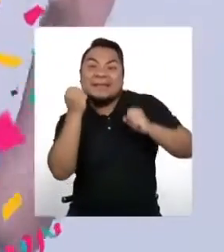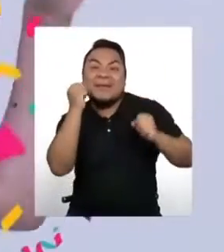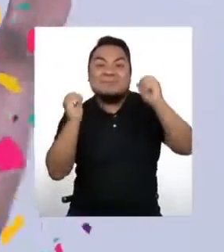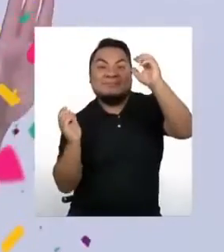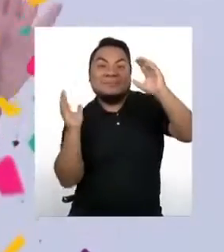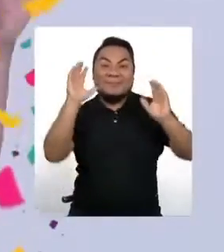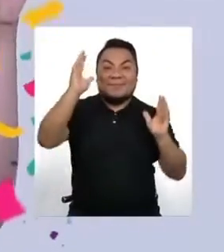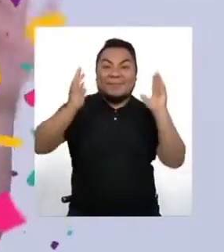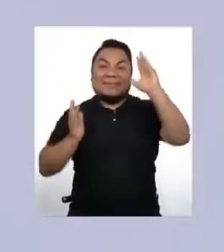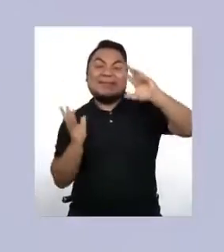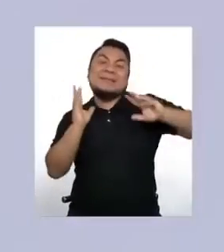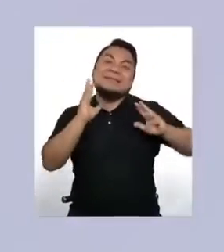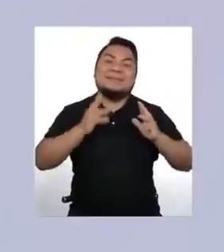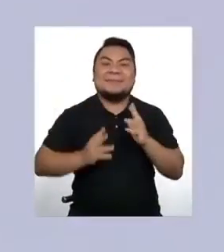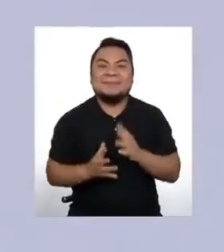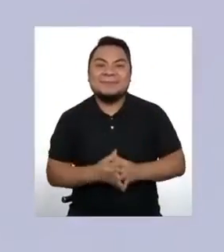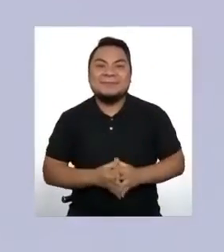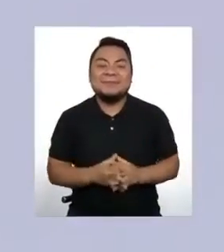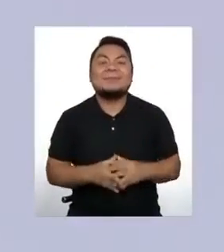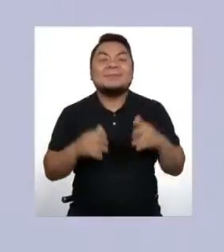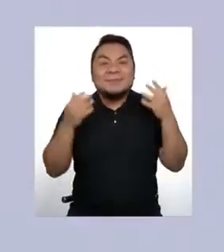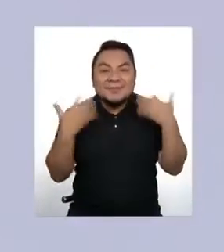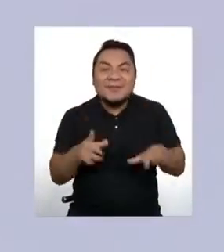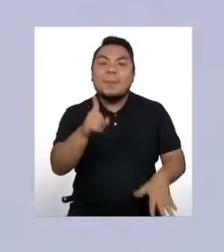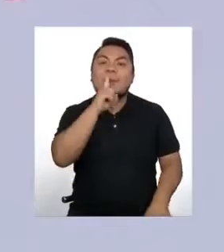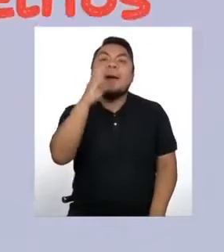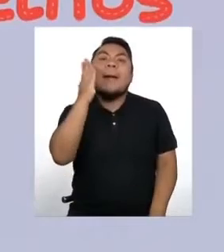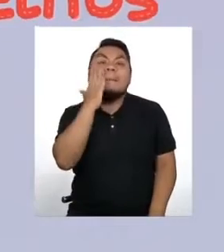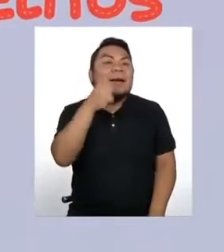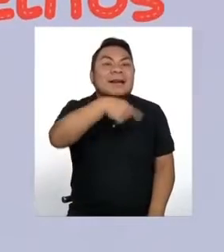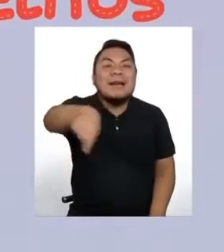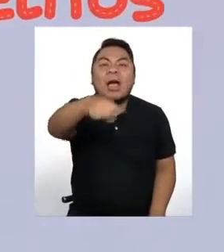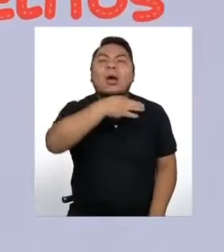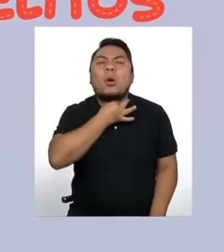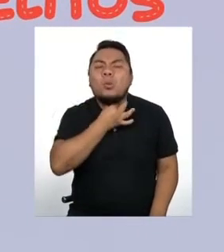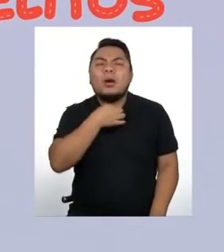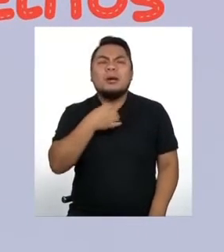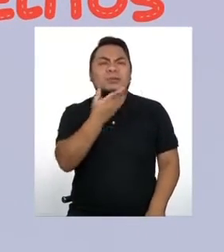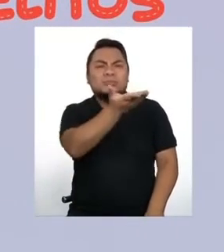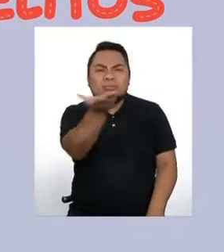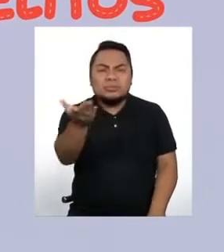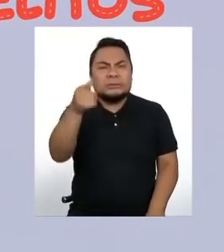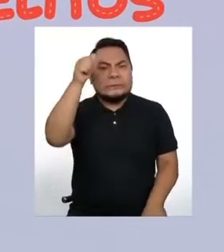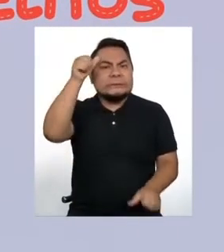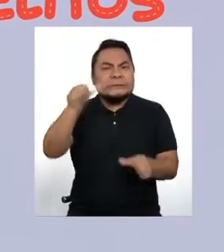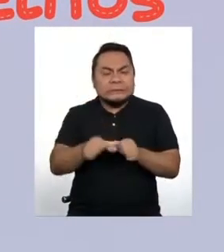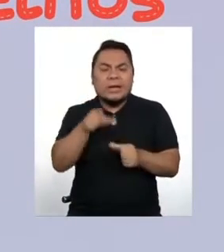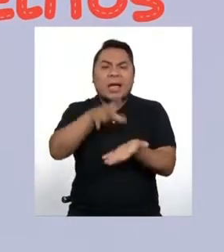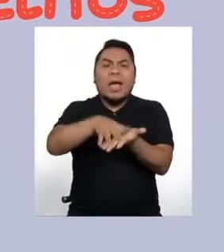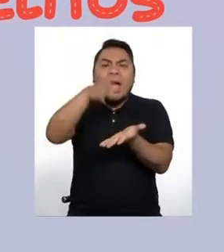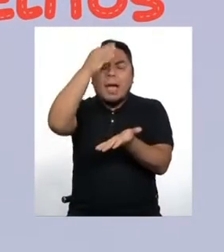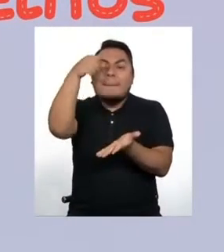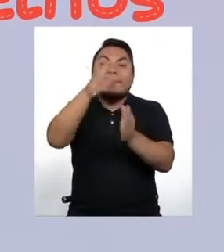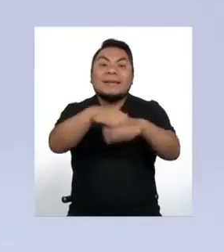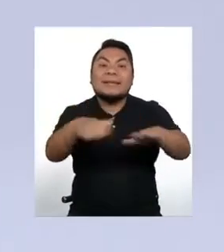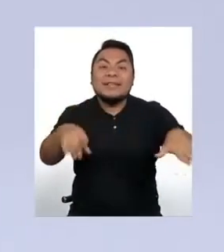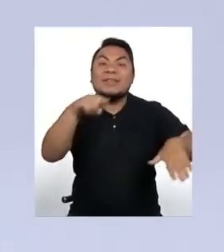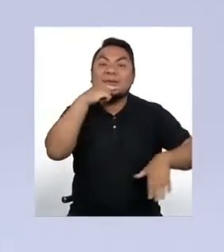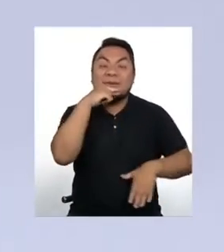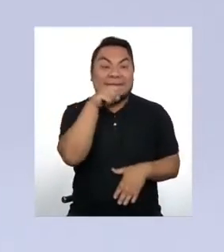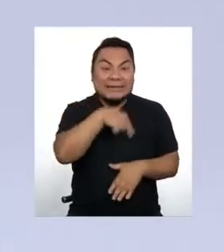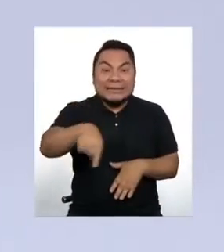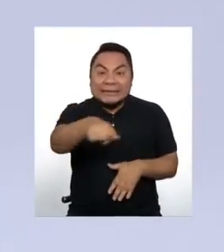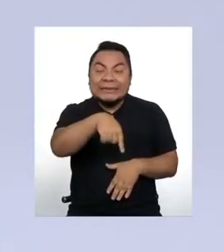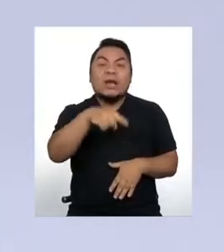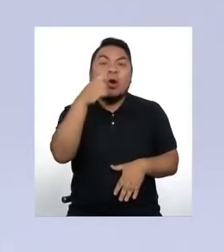Mantén tu casa siempre ordenada. Trata de no cambiar de posición los muebles. Y si lo haces, asegúrate de que